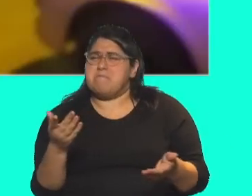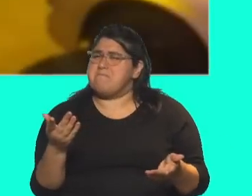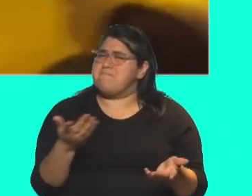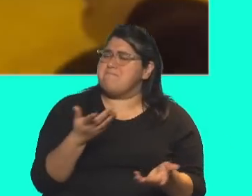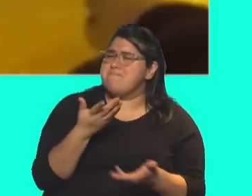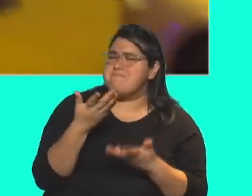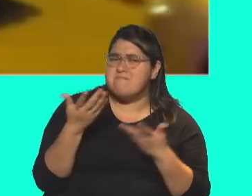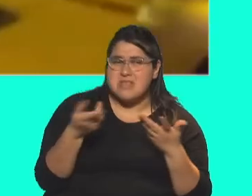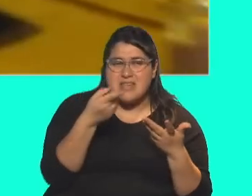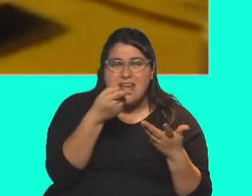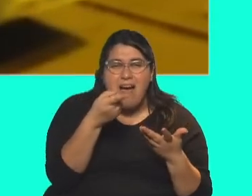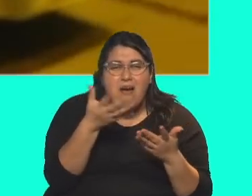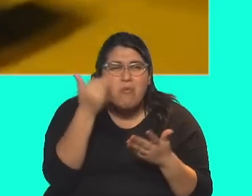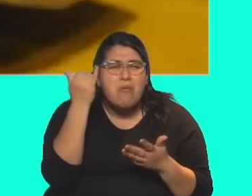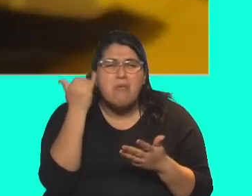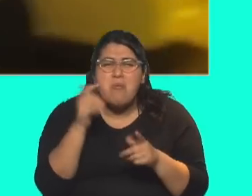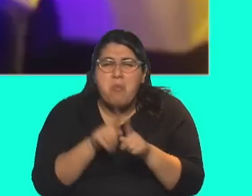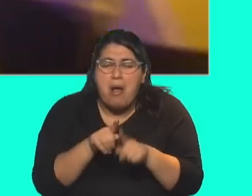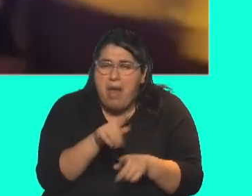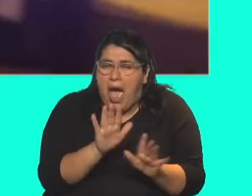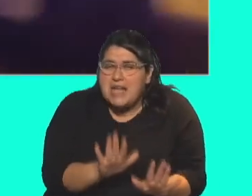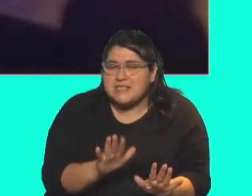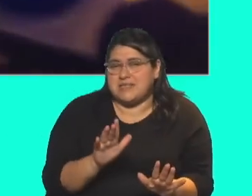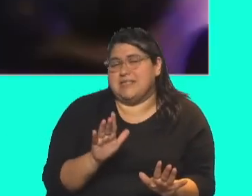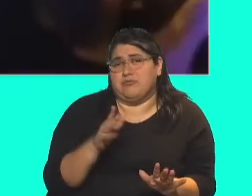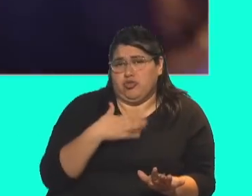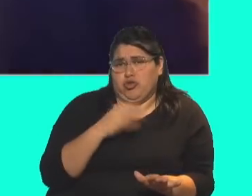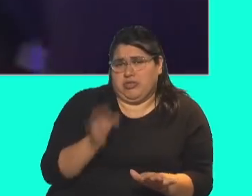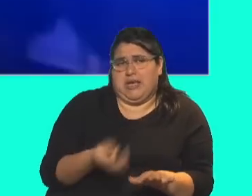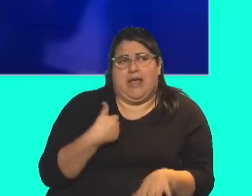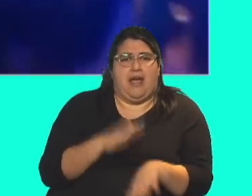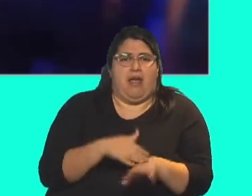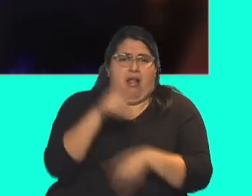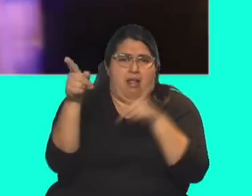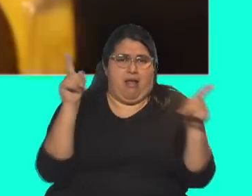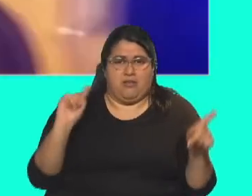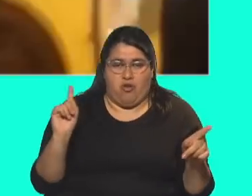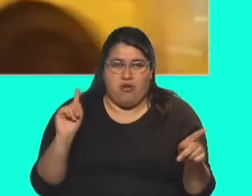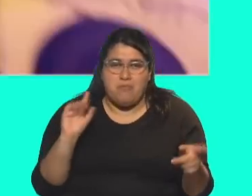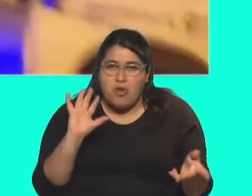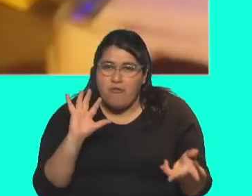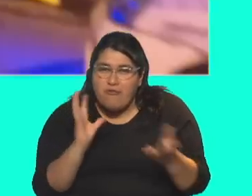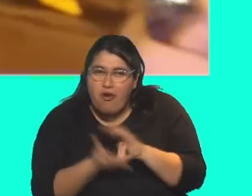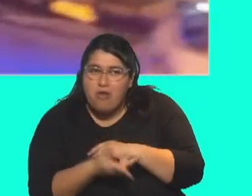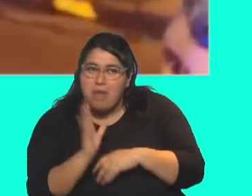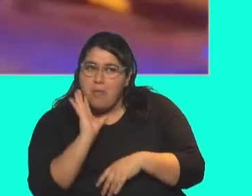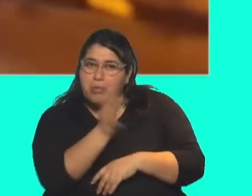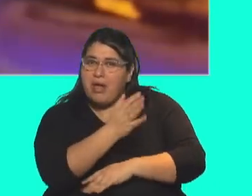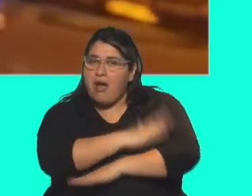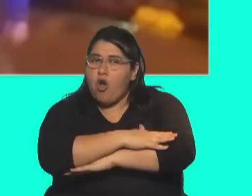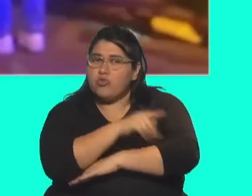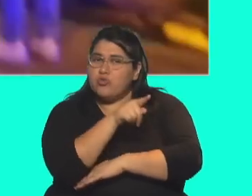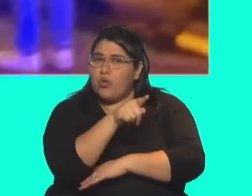este tipo de planificación o no puedo señalar la responsabilidad de nadie lo claro es evidente que la actitud violenta por parte de la oposición